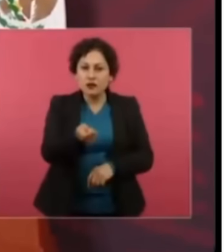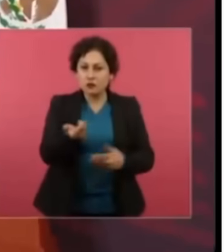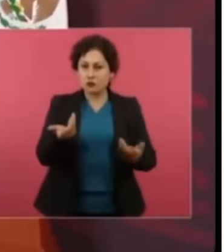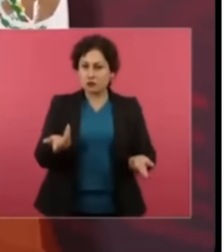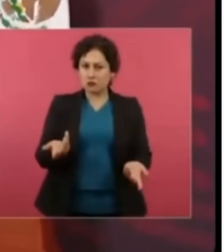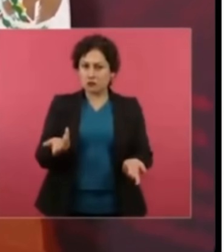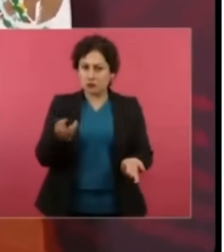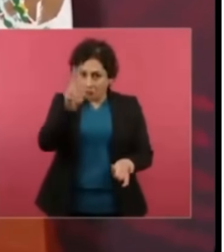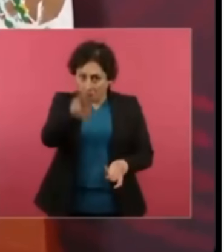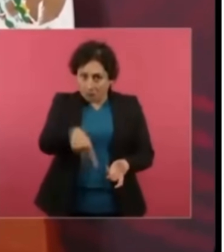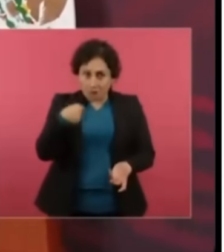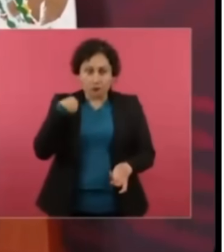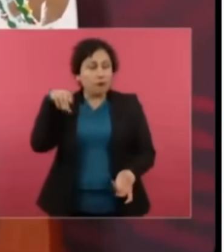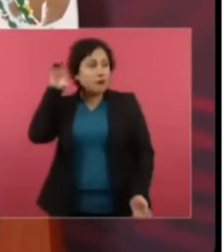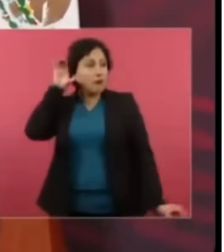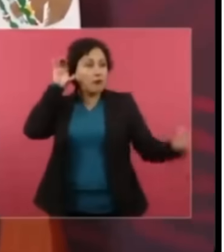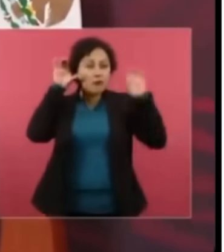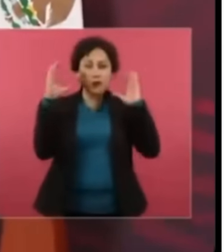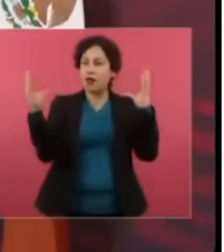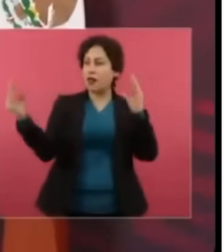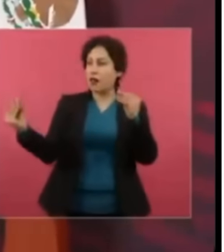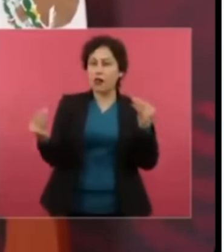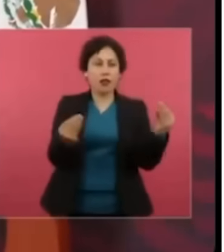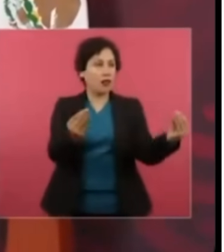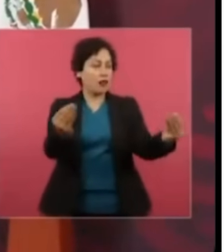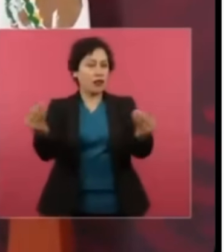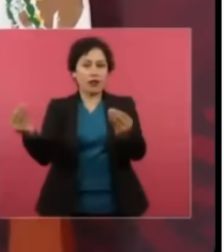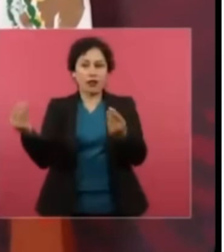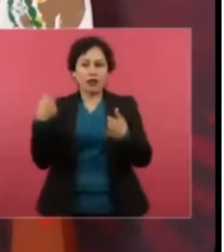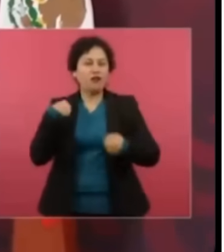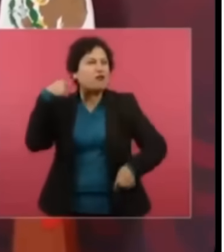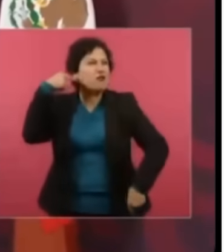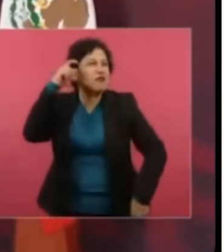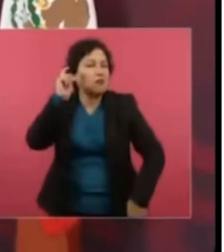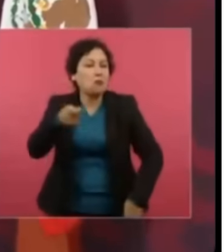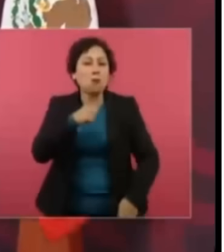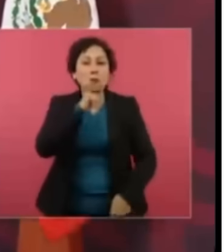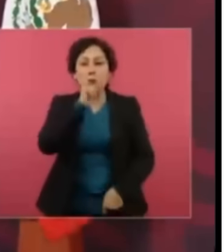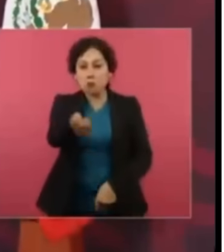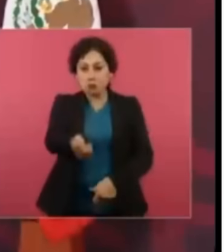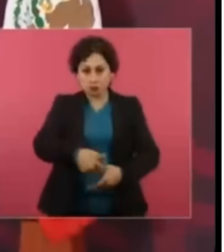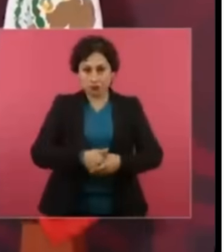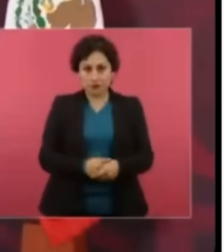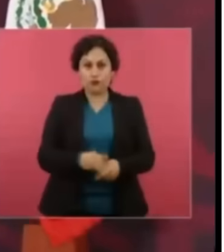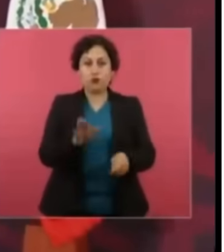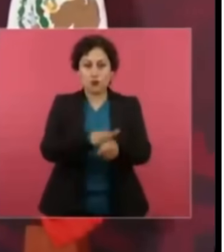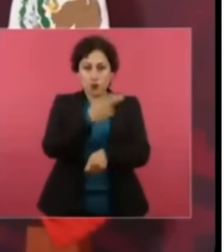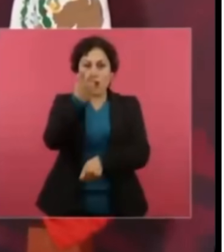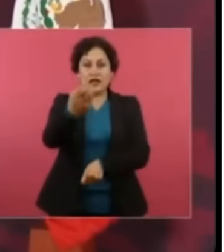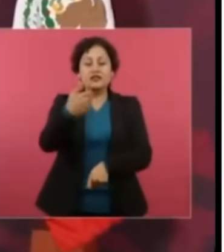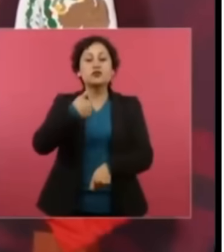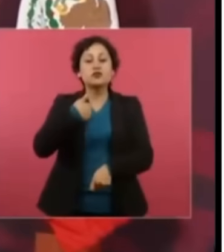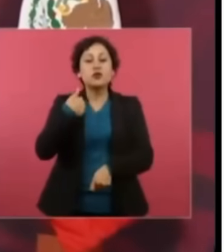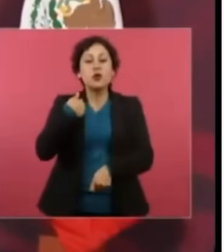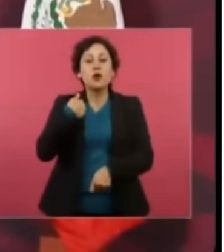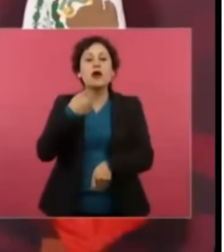nada nada por eso este me acordé de ese chiste